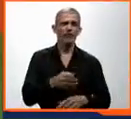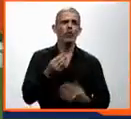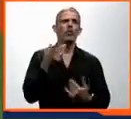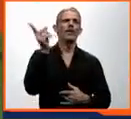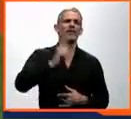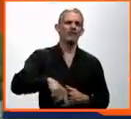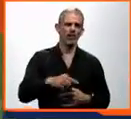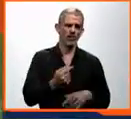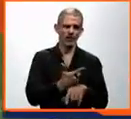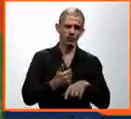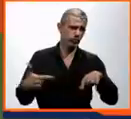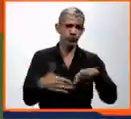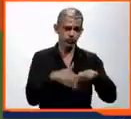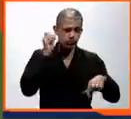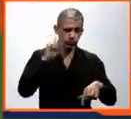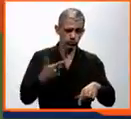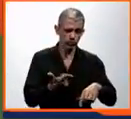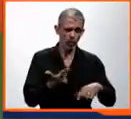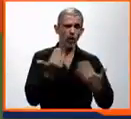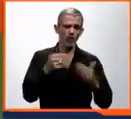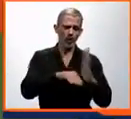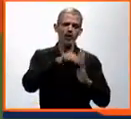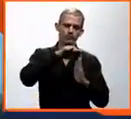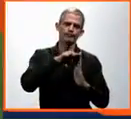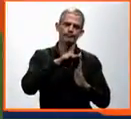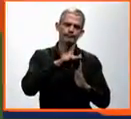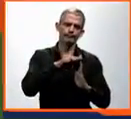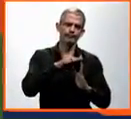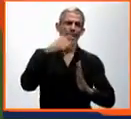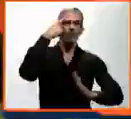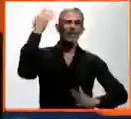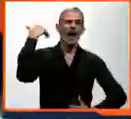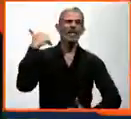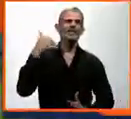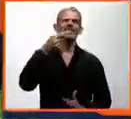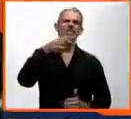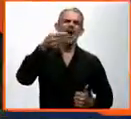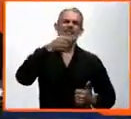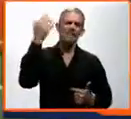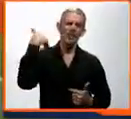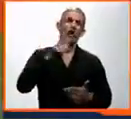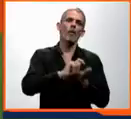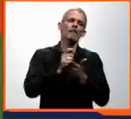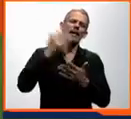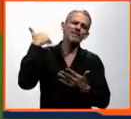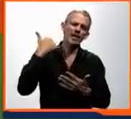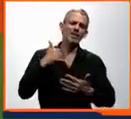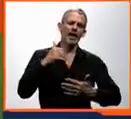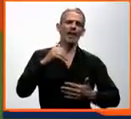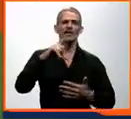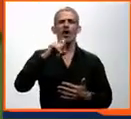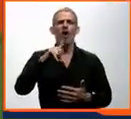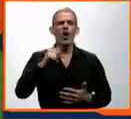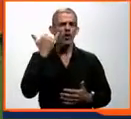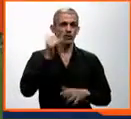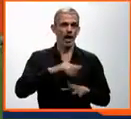volver a estar en la punta del torneo. Ahí pensar que hace algunas semanas, algunos meses atrás, Coca estaba casi con un